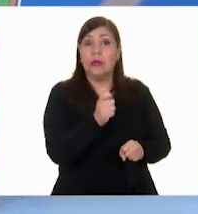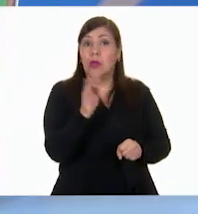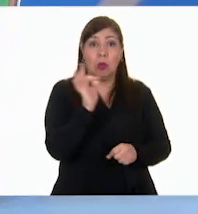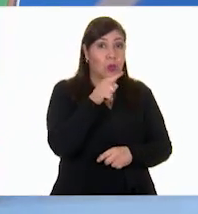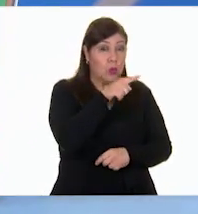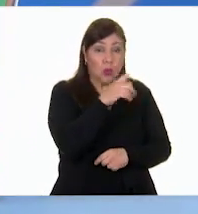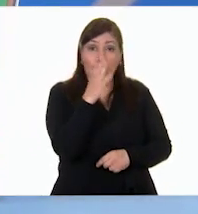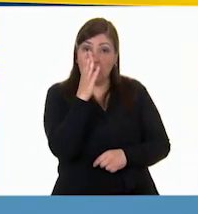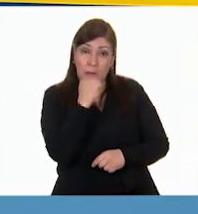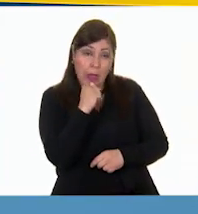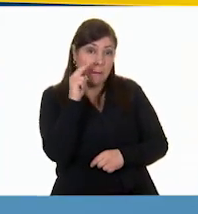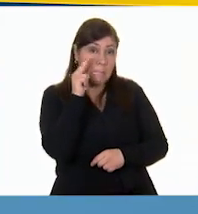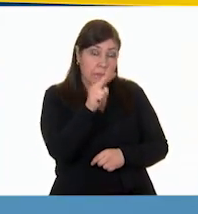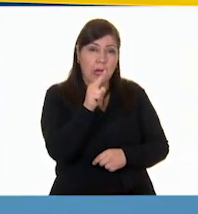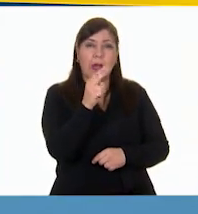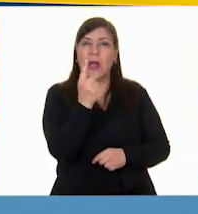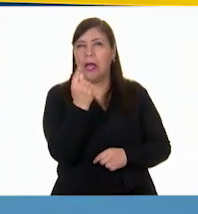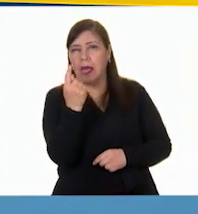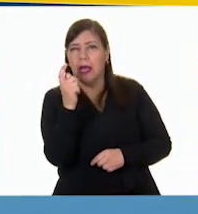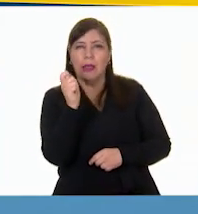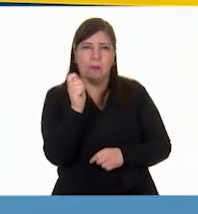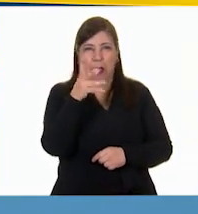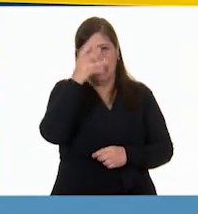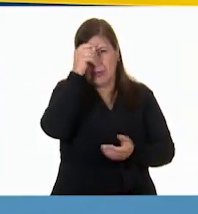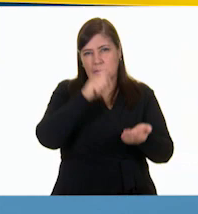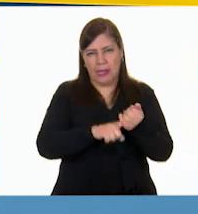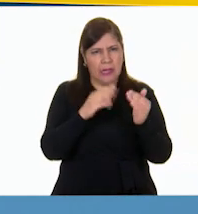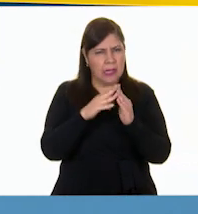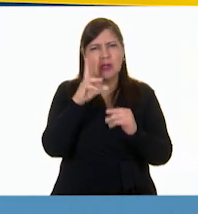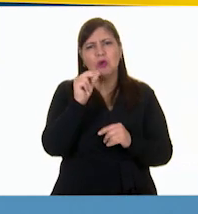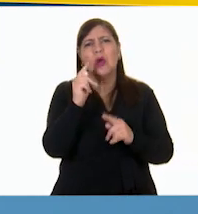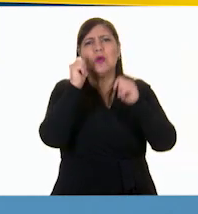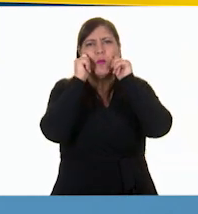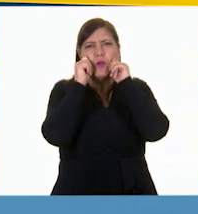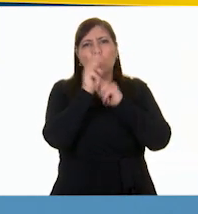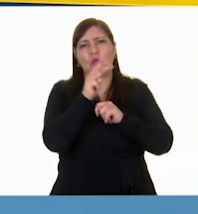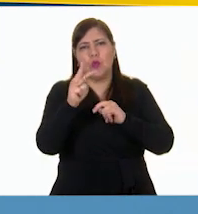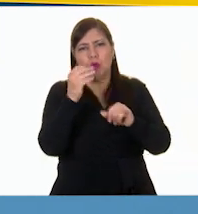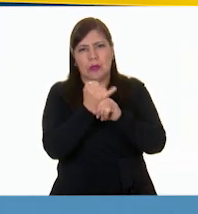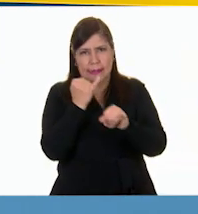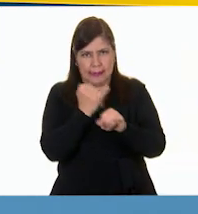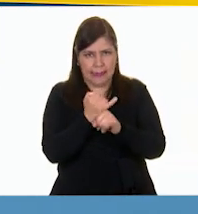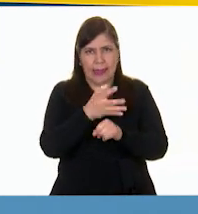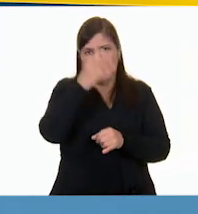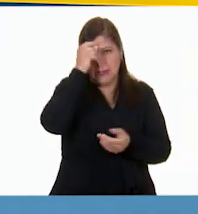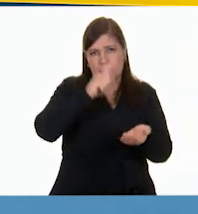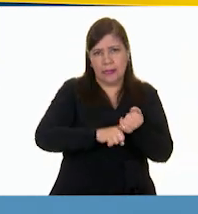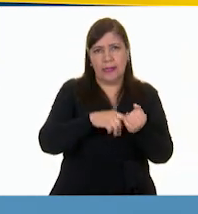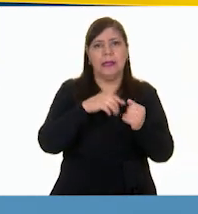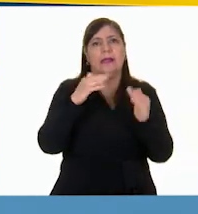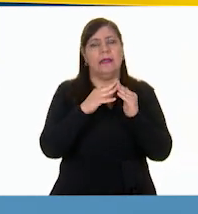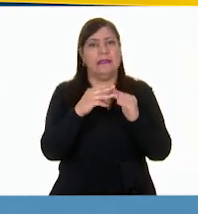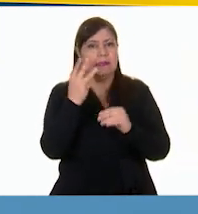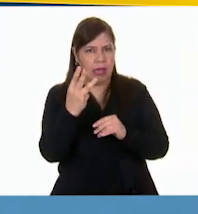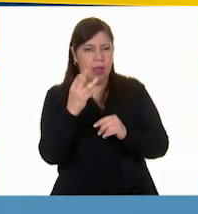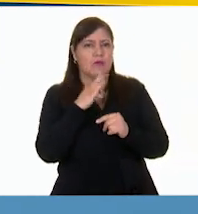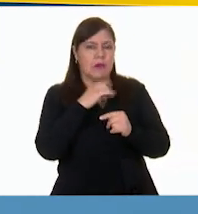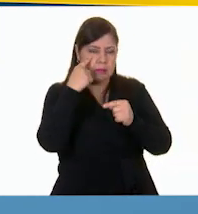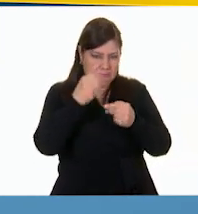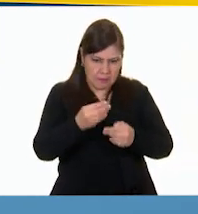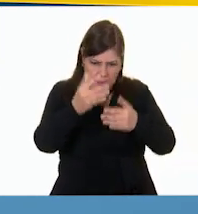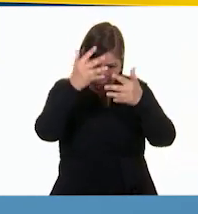no pudieron ver alguno de los programas, pueden revisar en el portal de Aprende en Casa 3 y también ahí pueden revisar